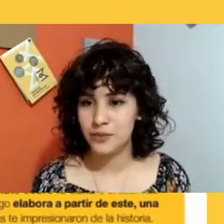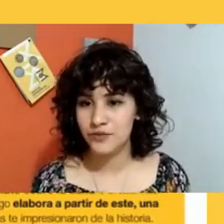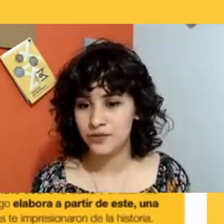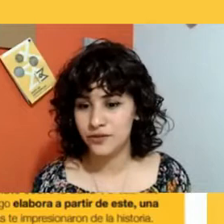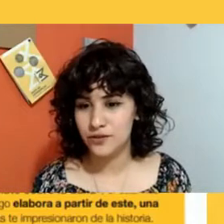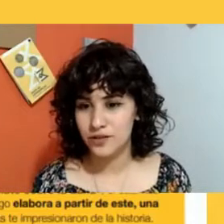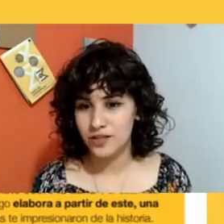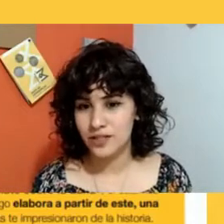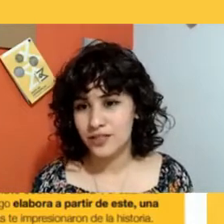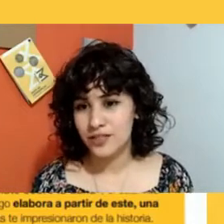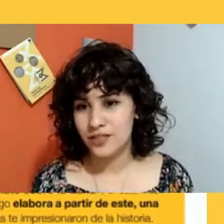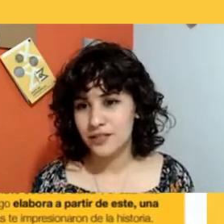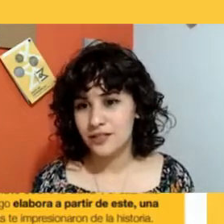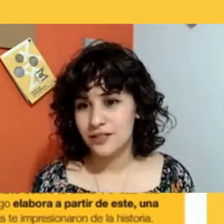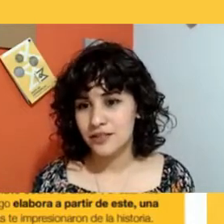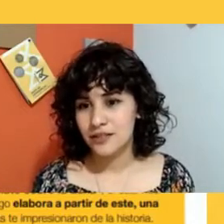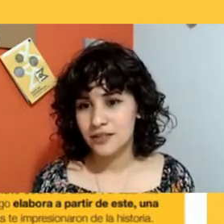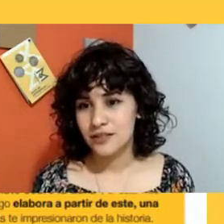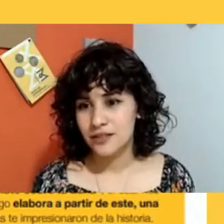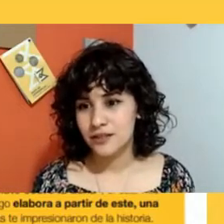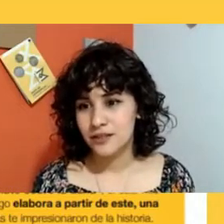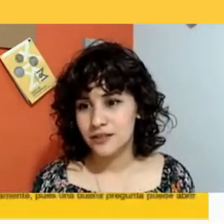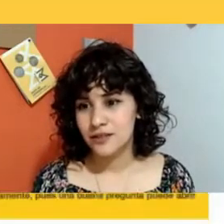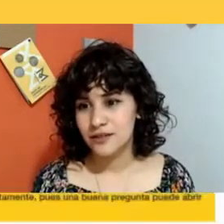Siguiente, por favor.